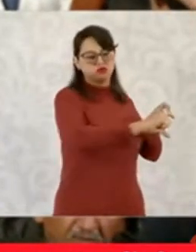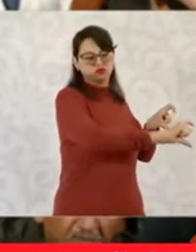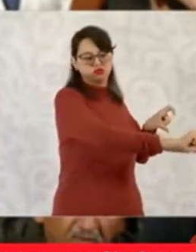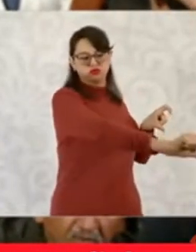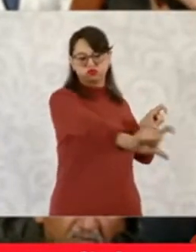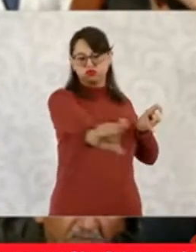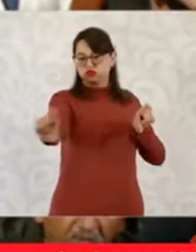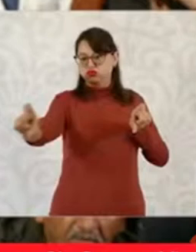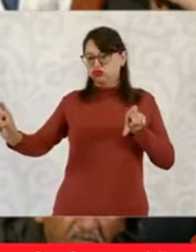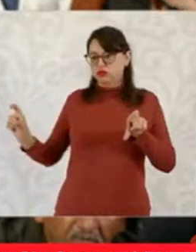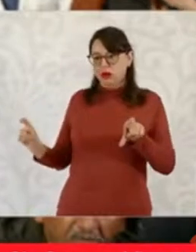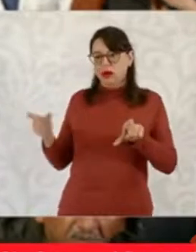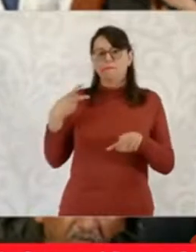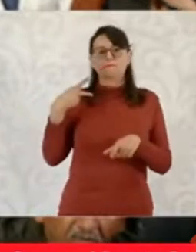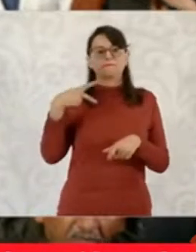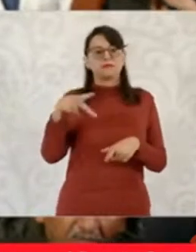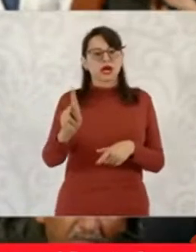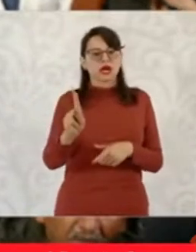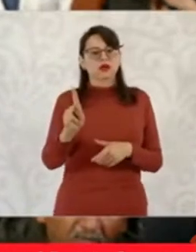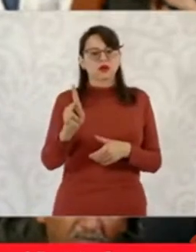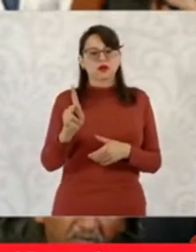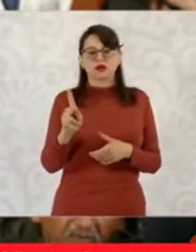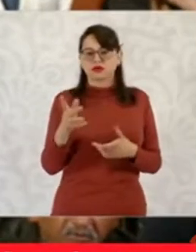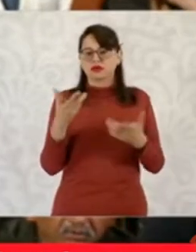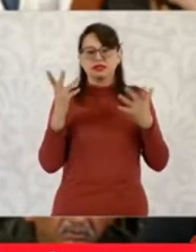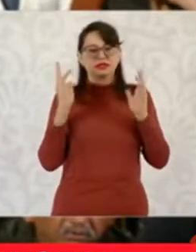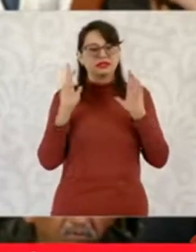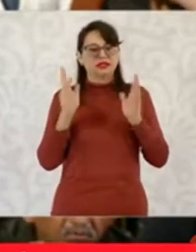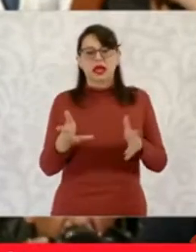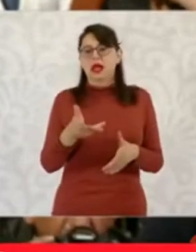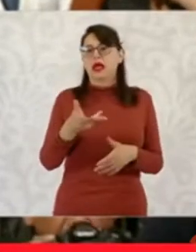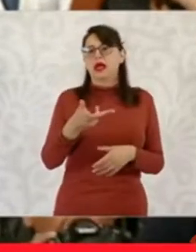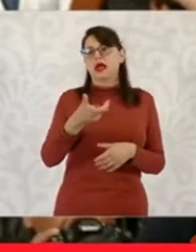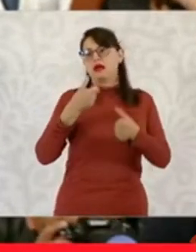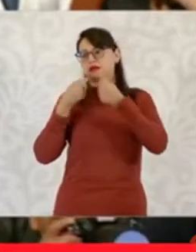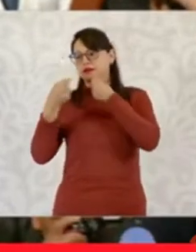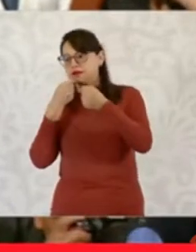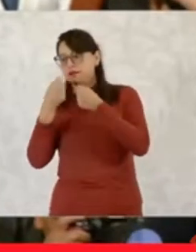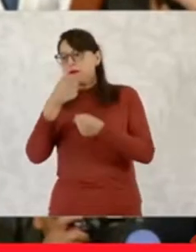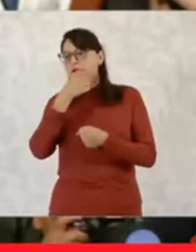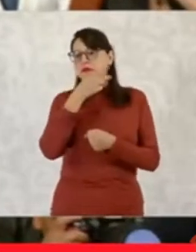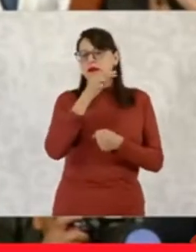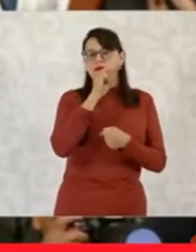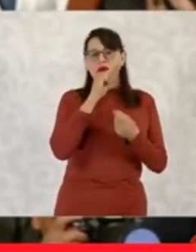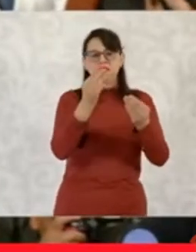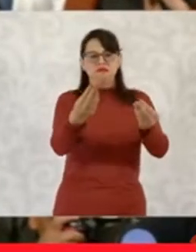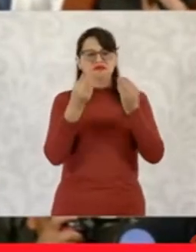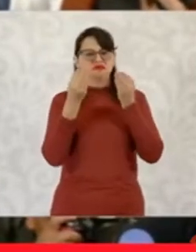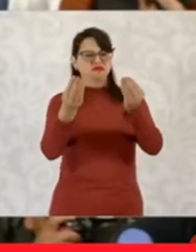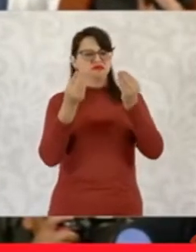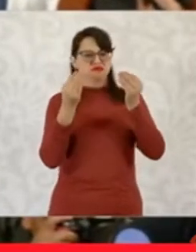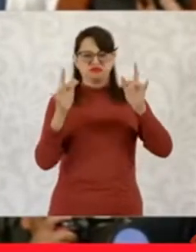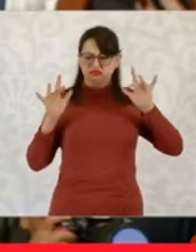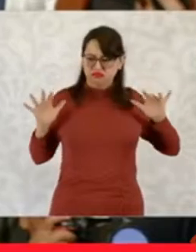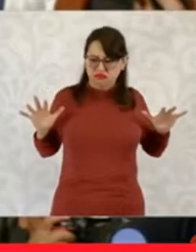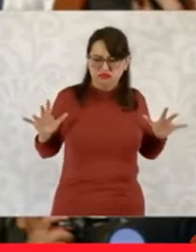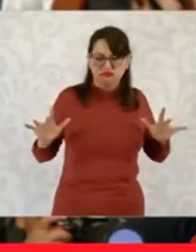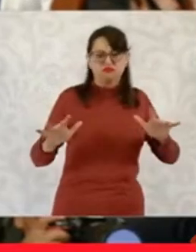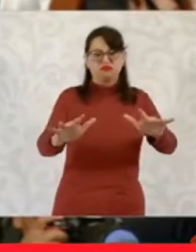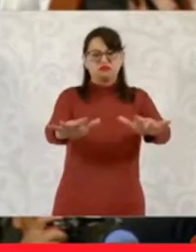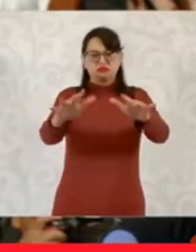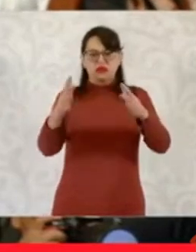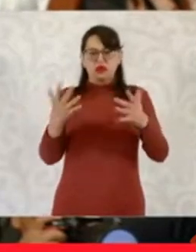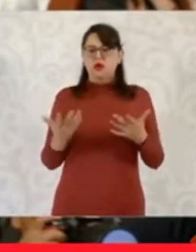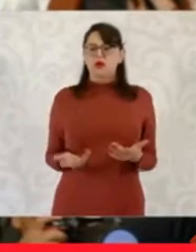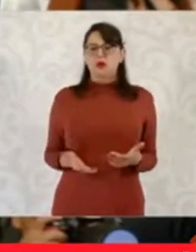ya había una cantidad importante de medios y de madres y padres buscadoras, aproximadamente unos 40, 50,